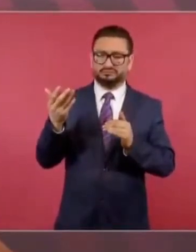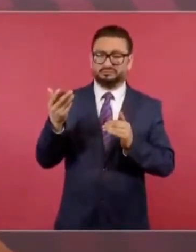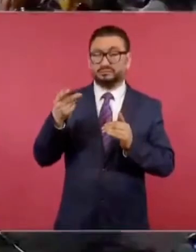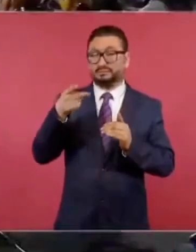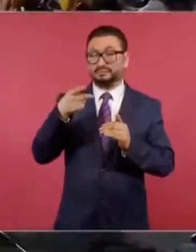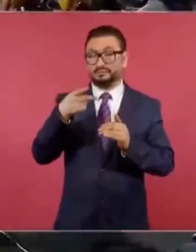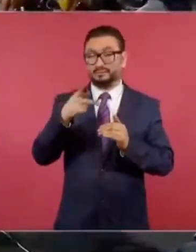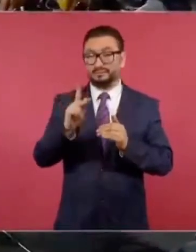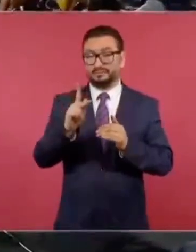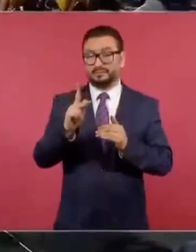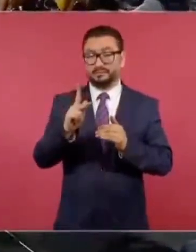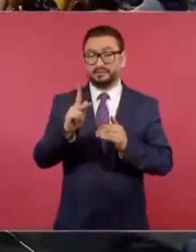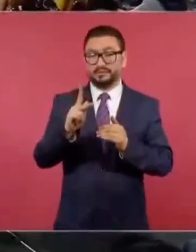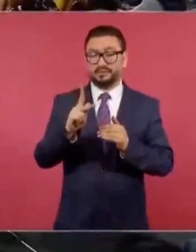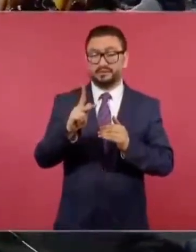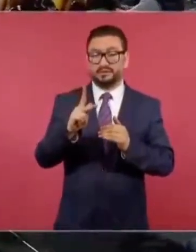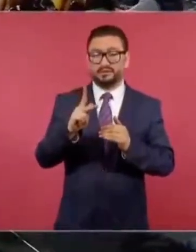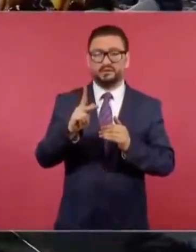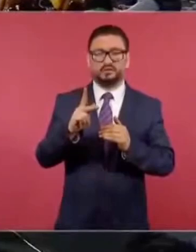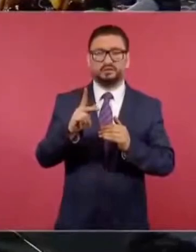pero 100 días